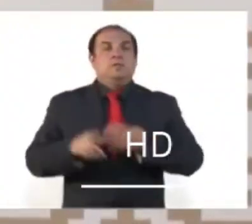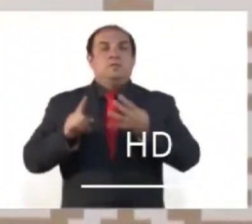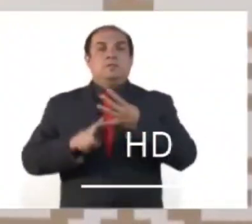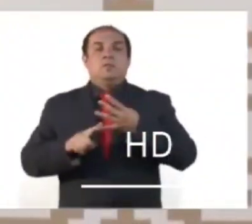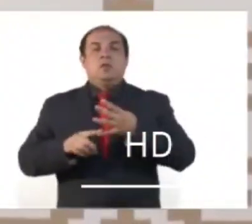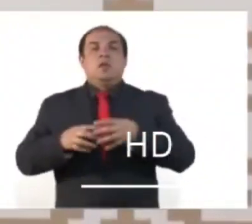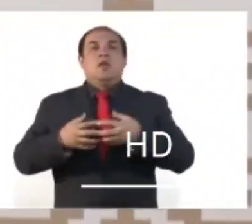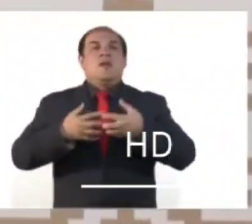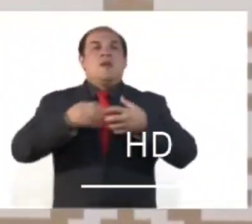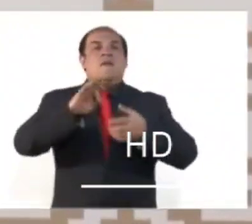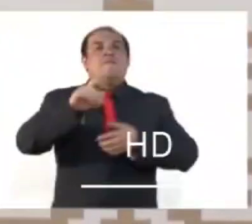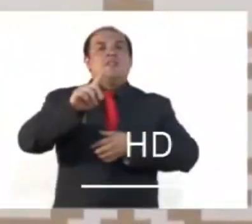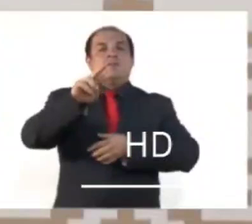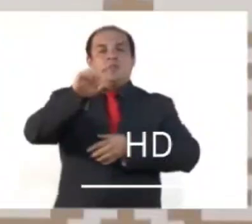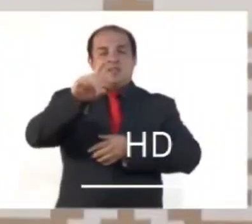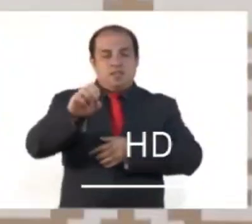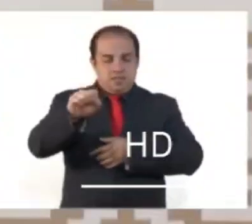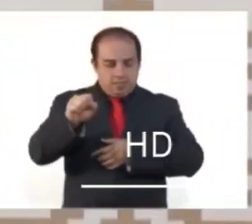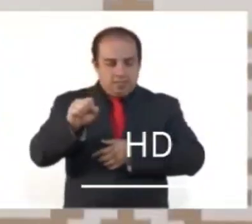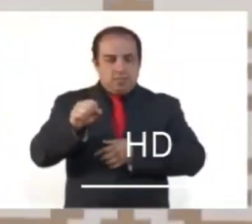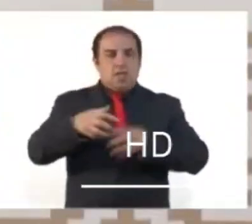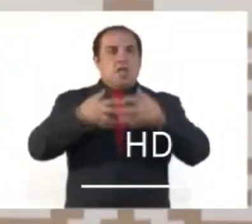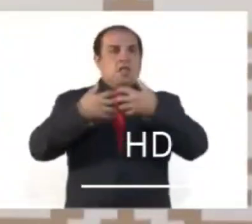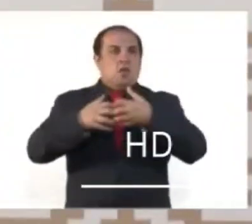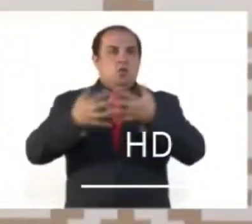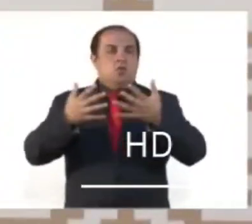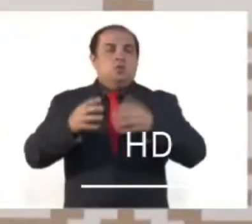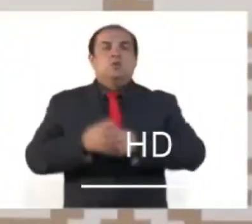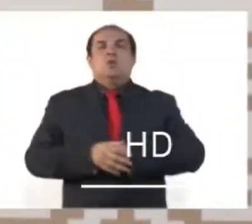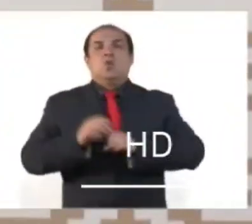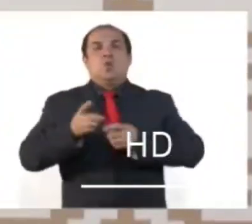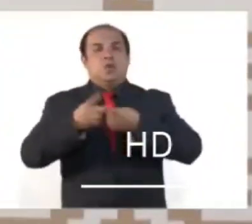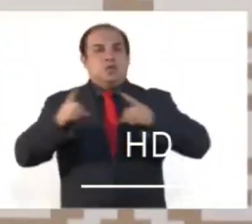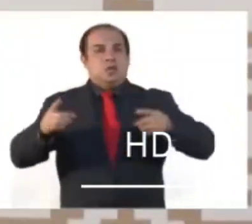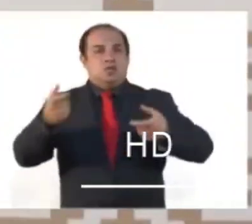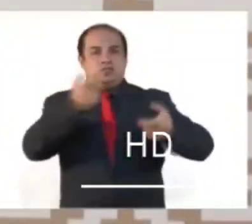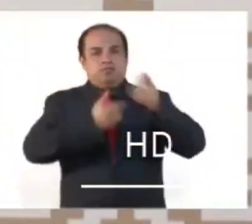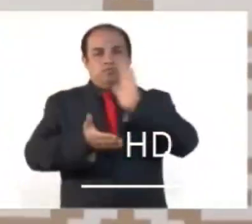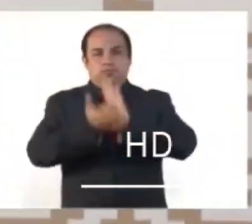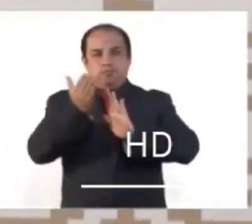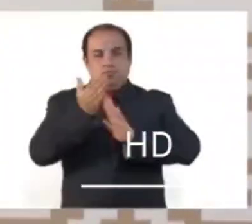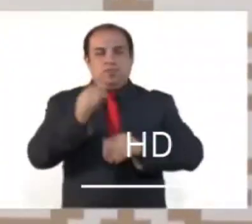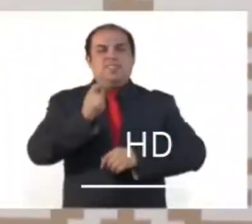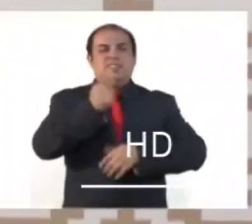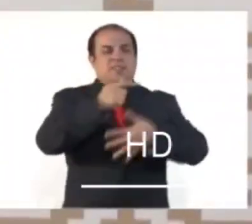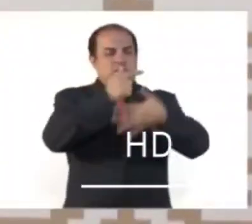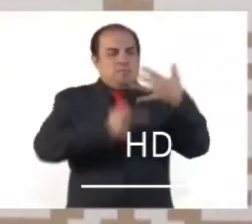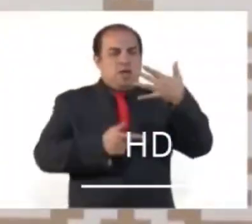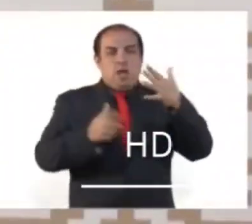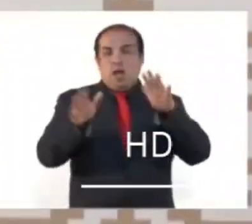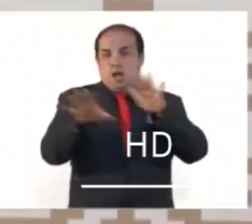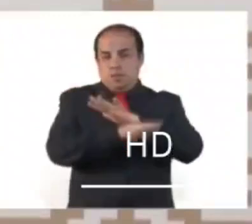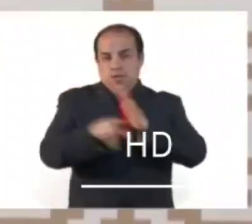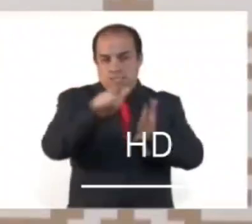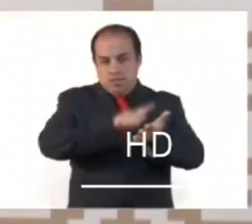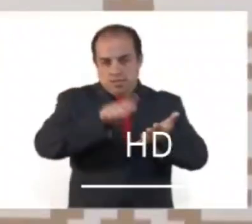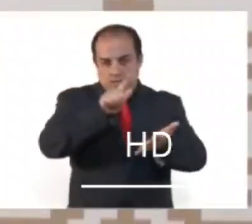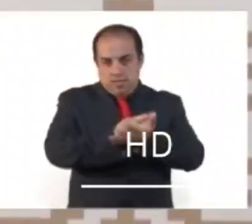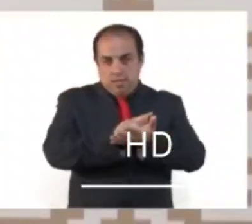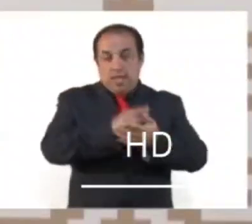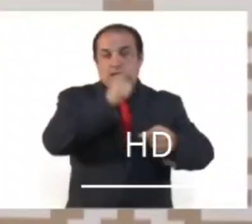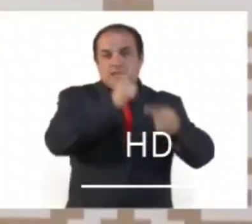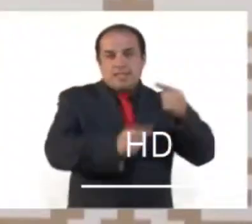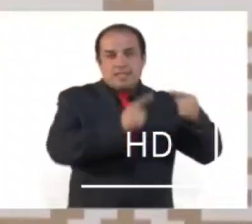y de desarrollo urbano y construcción. ¿En qué consisten esas reformas? Se eliminaron trámites y